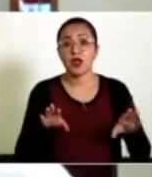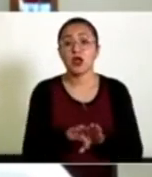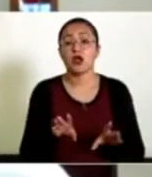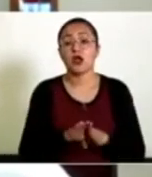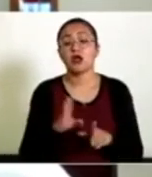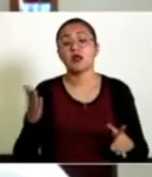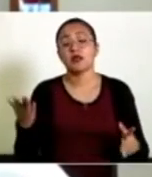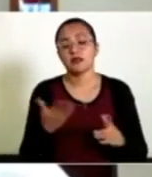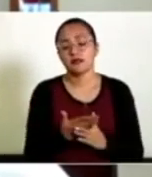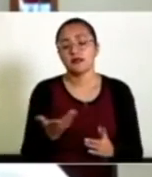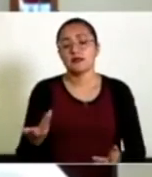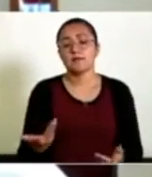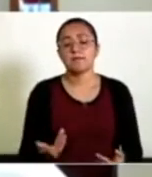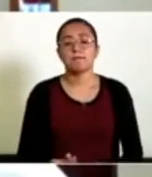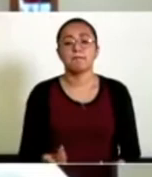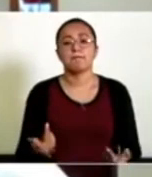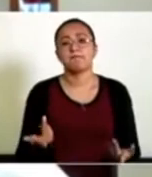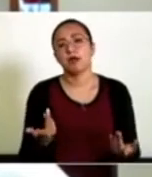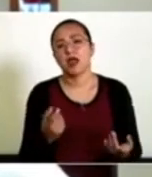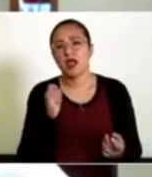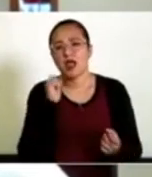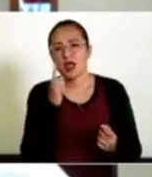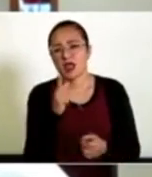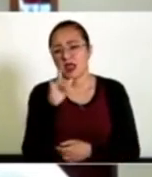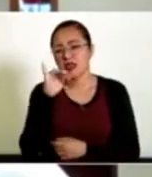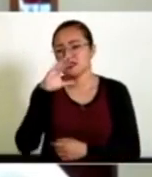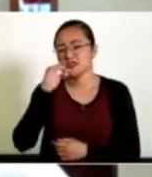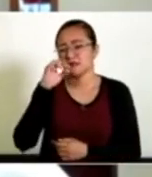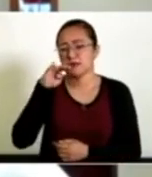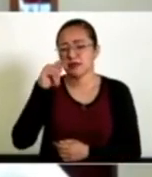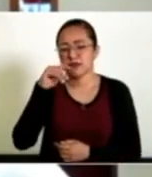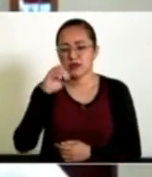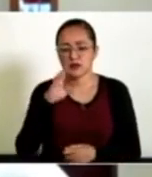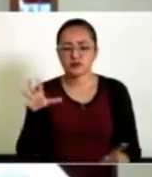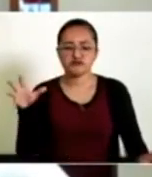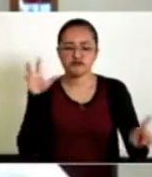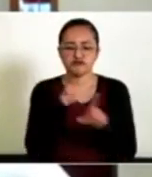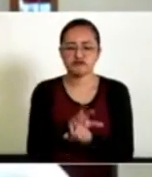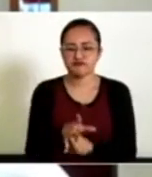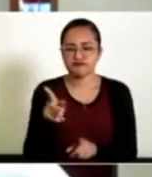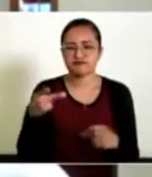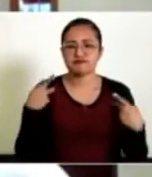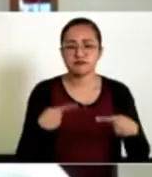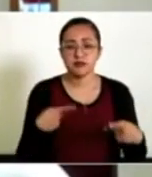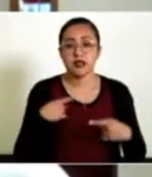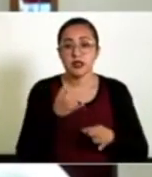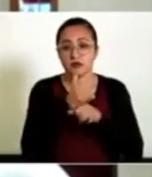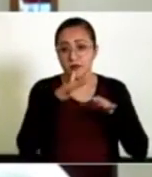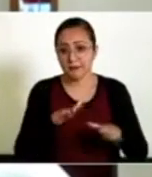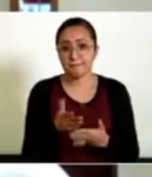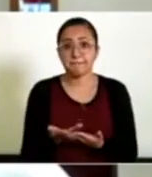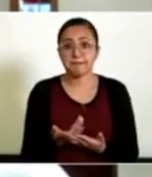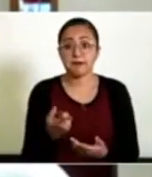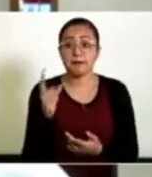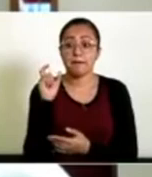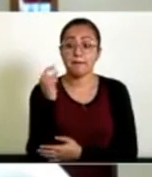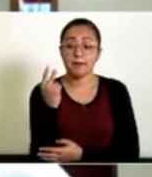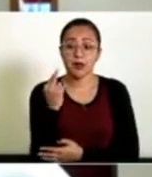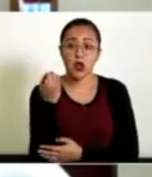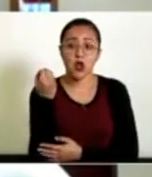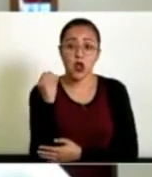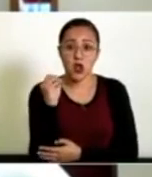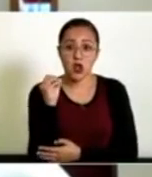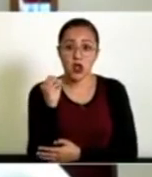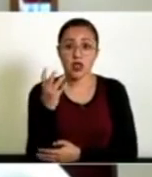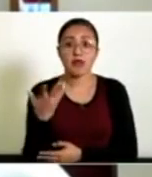corte de los eventos de justicia por propia mano, informar que al corte del 25 de